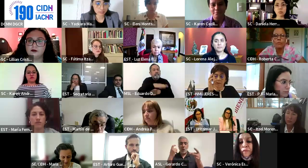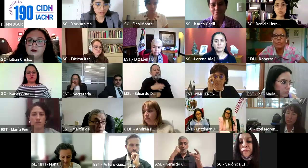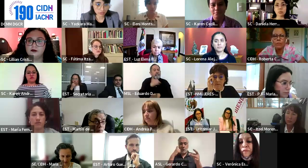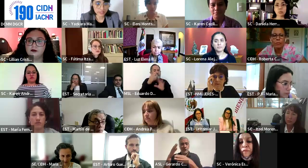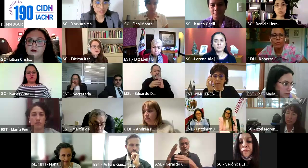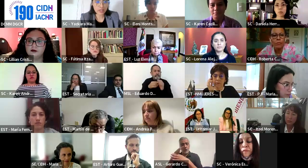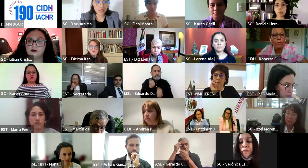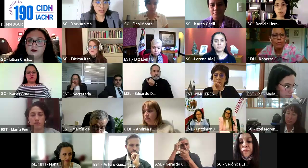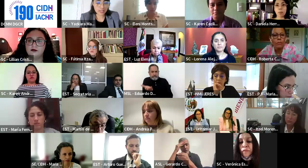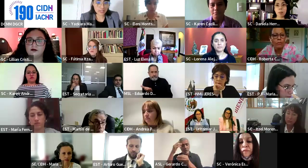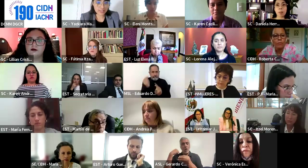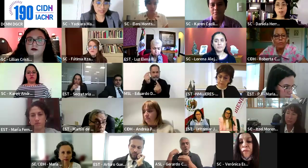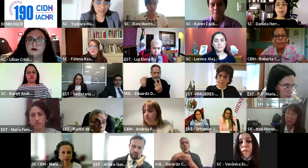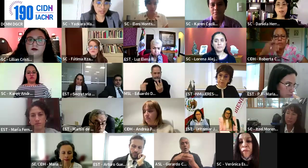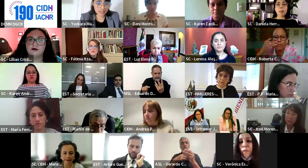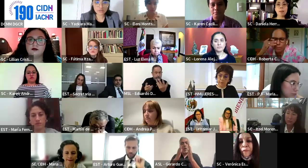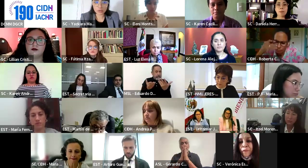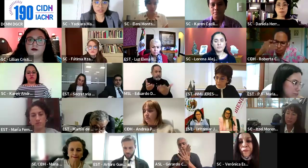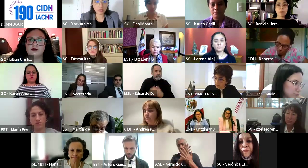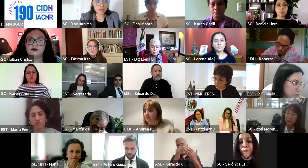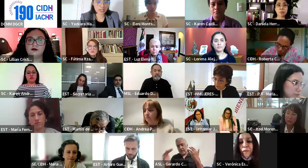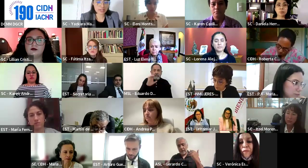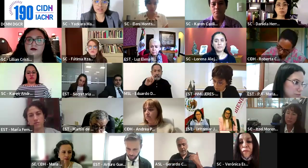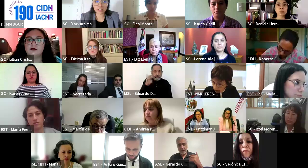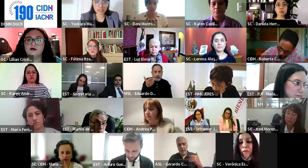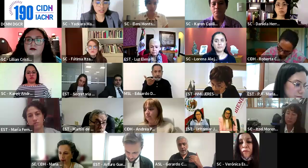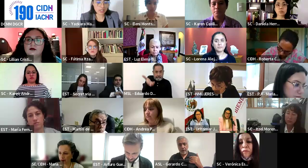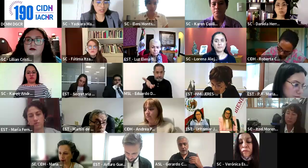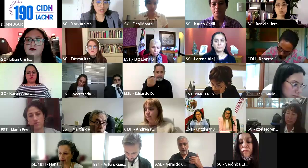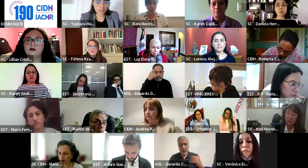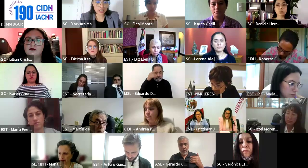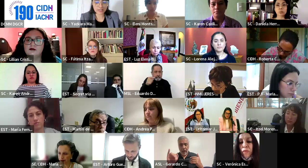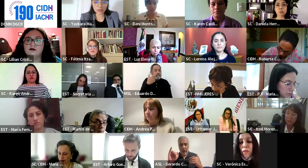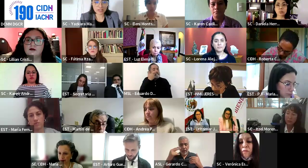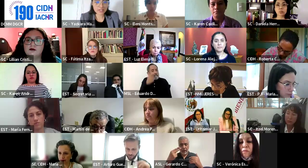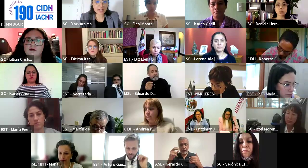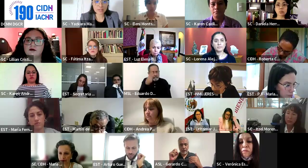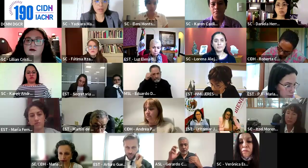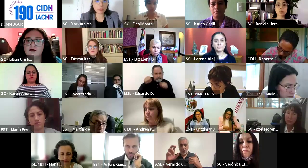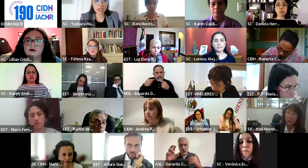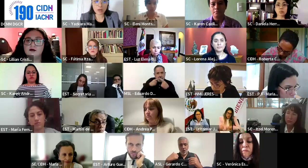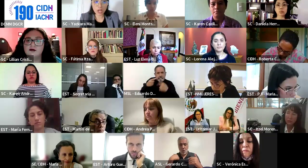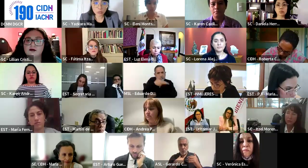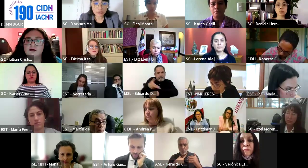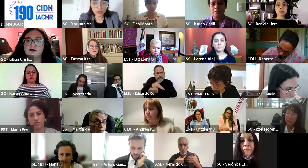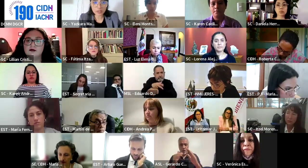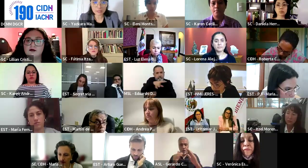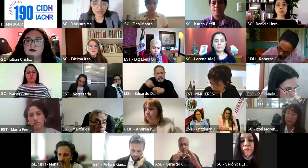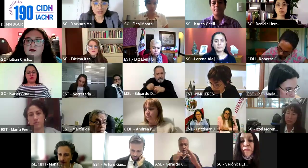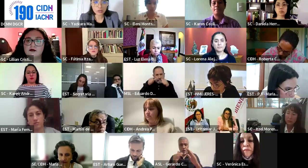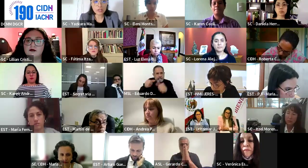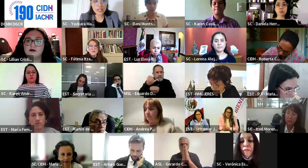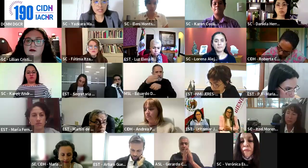las siguientes peticiones. Hacia la CIDH solicitamos que se destinen las gestiones necesarias para poder elaborar un